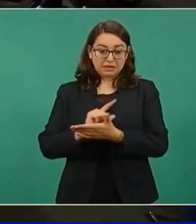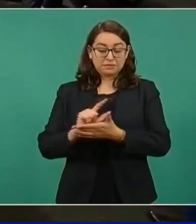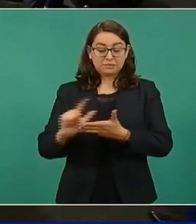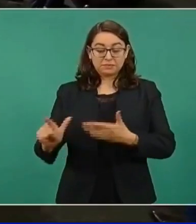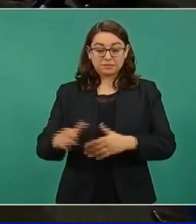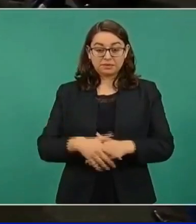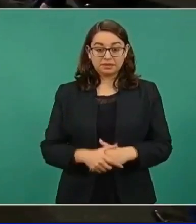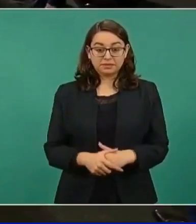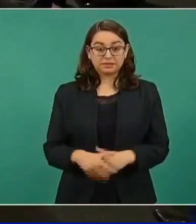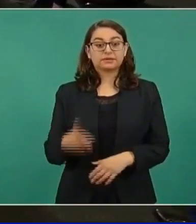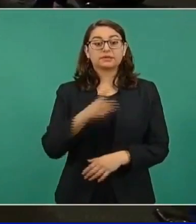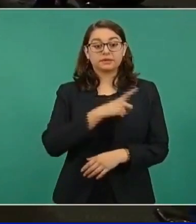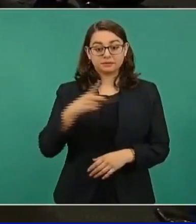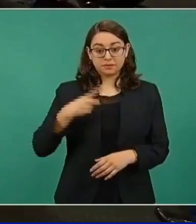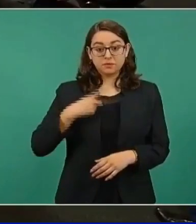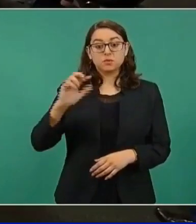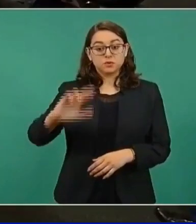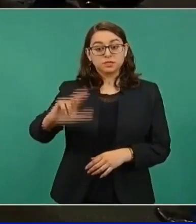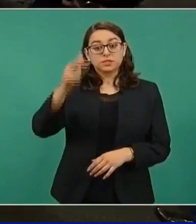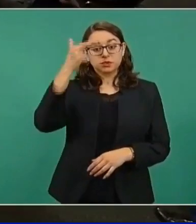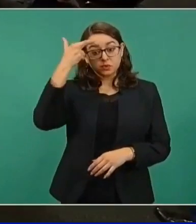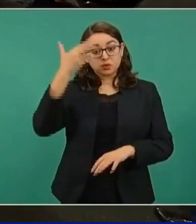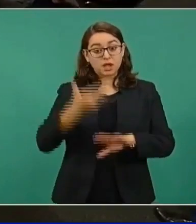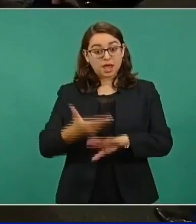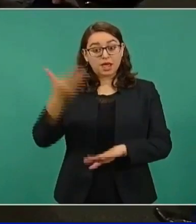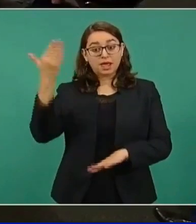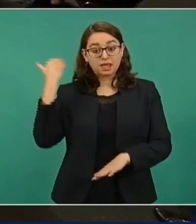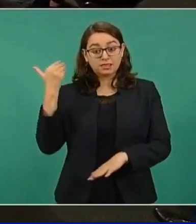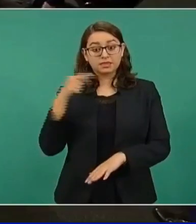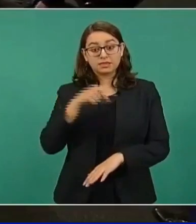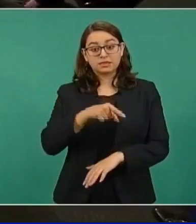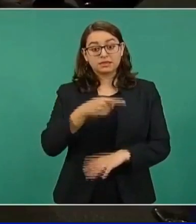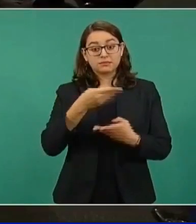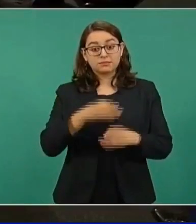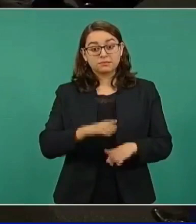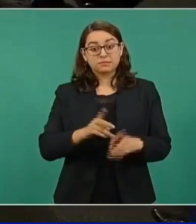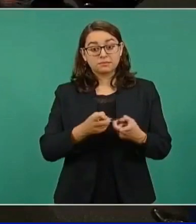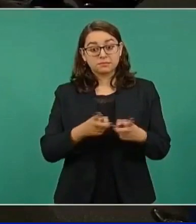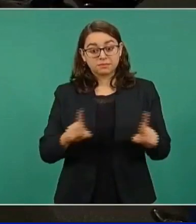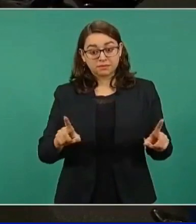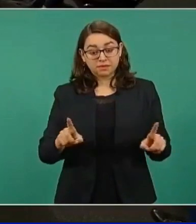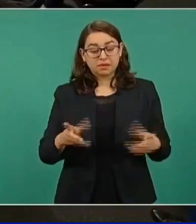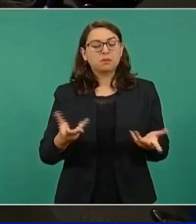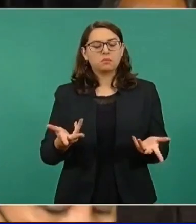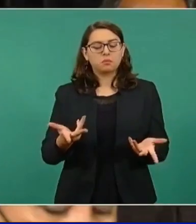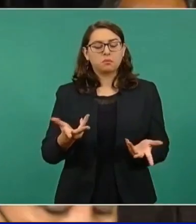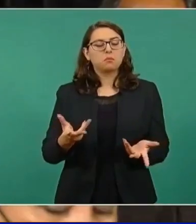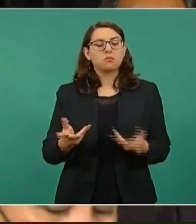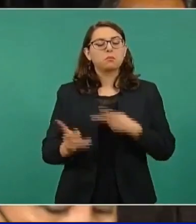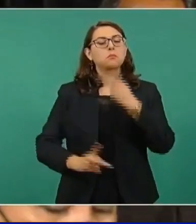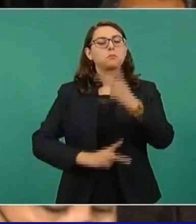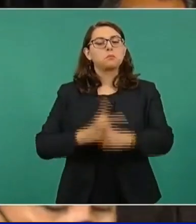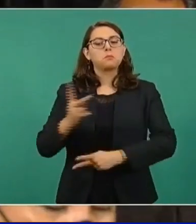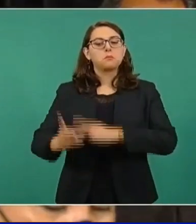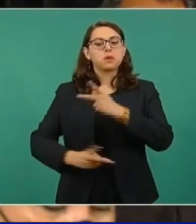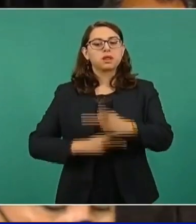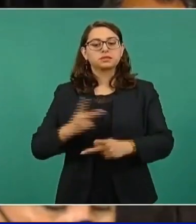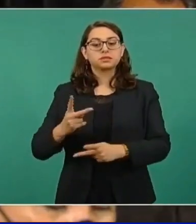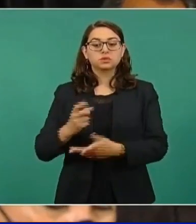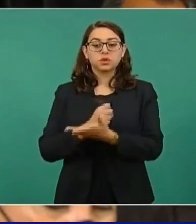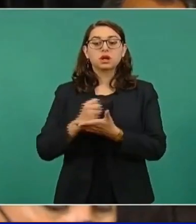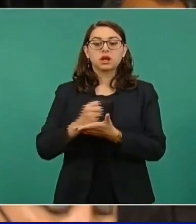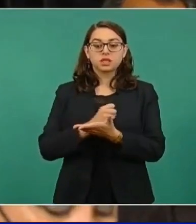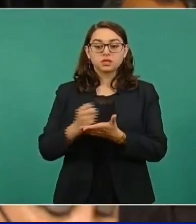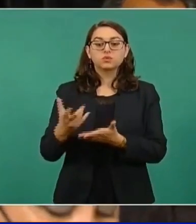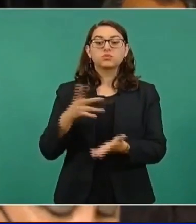hay que acordarse que anteriormente la banca de desarrollo pues sí daba bastantes